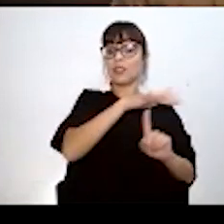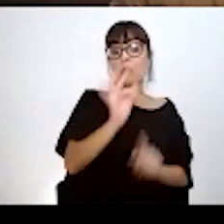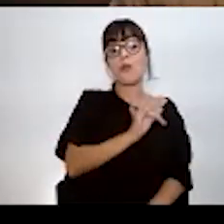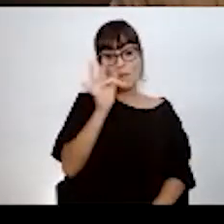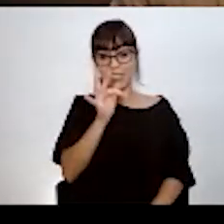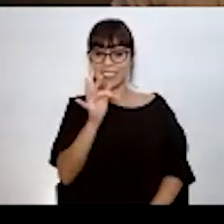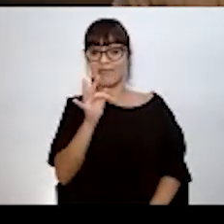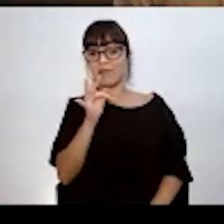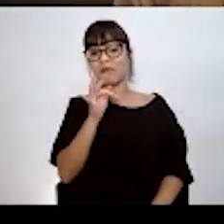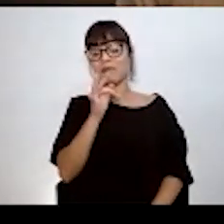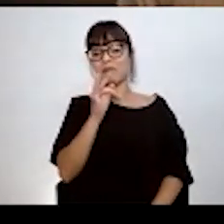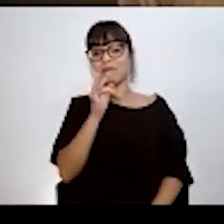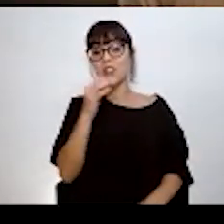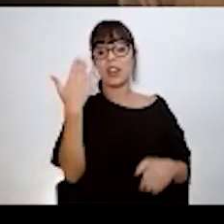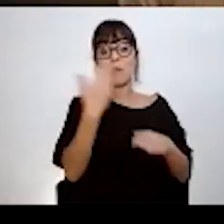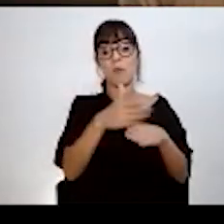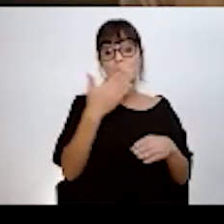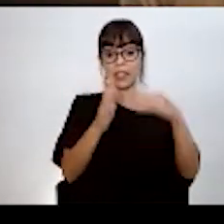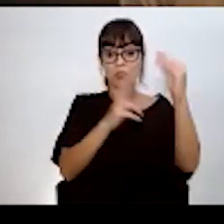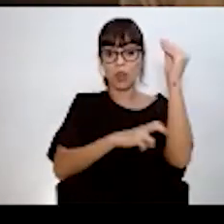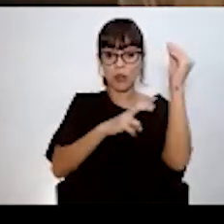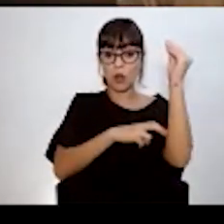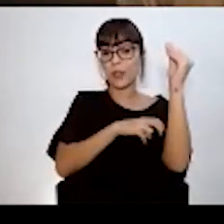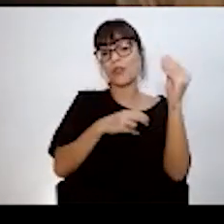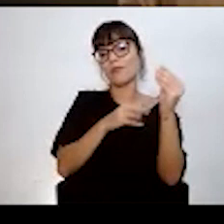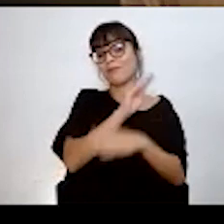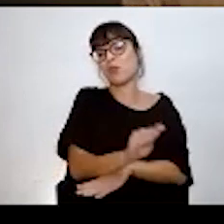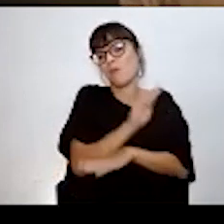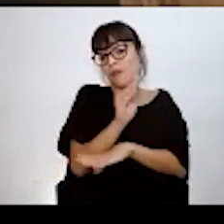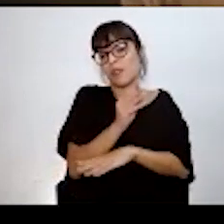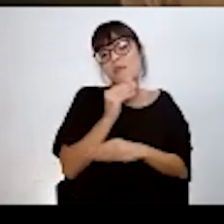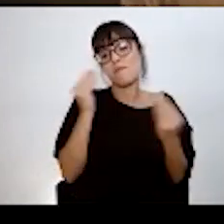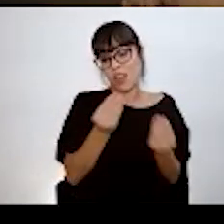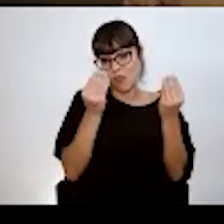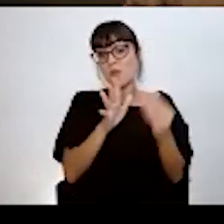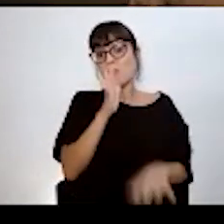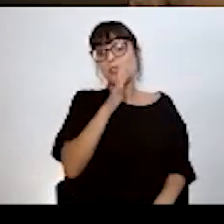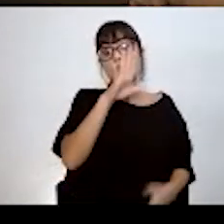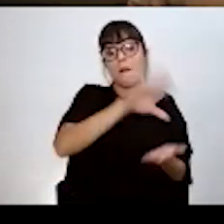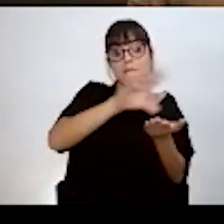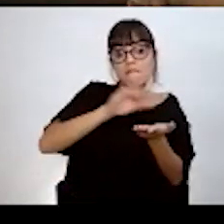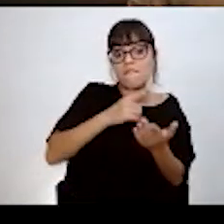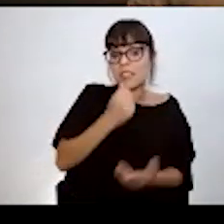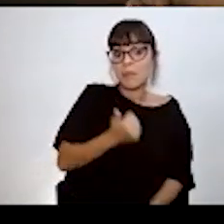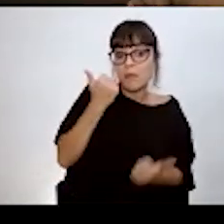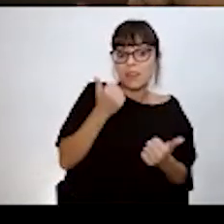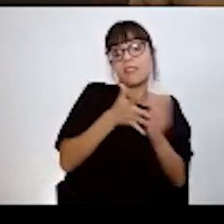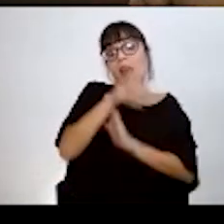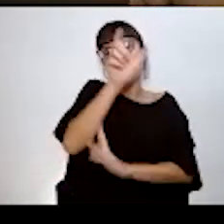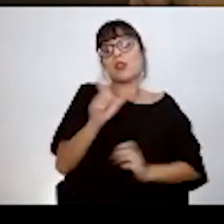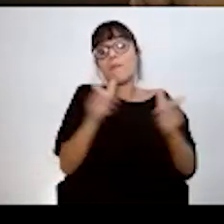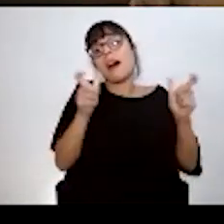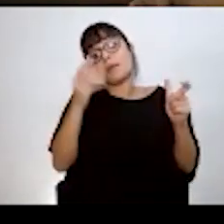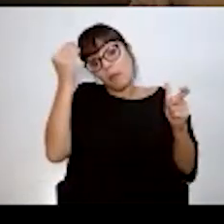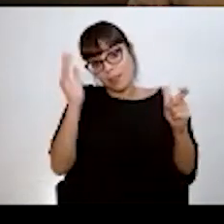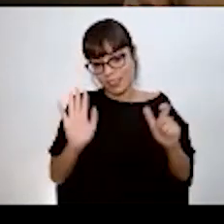es evidente, es decir, que es un método que está condicionado por factores tan diversos como, por ejemplo, el tipo de estudios que se han desarrollado en